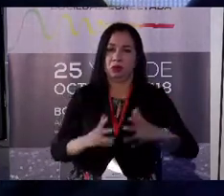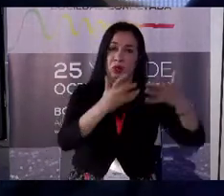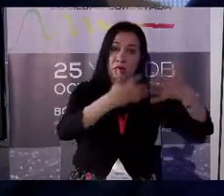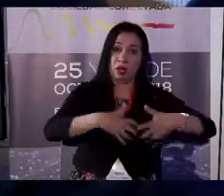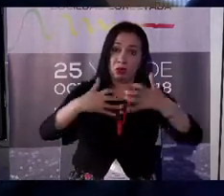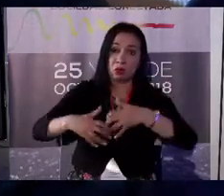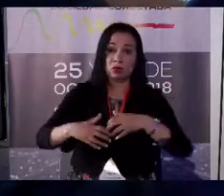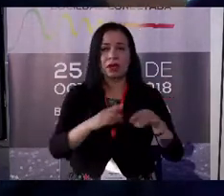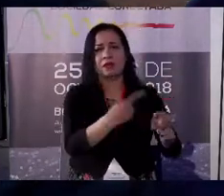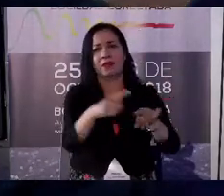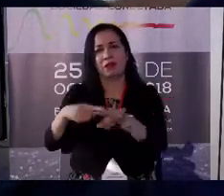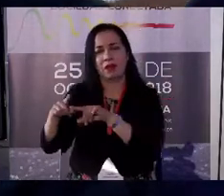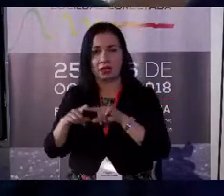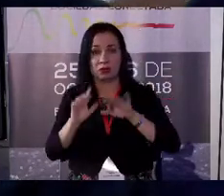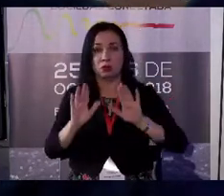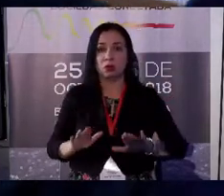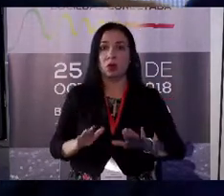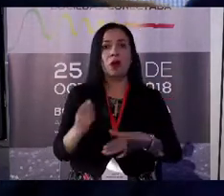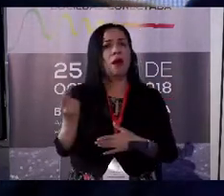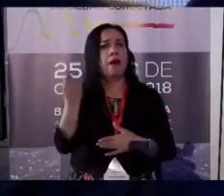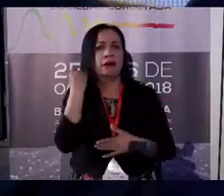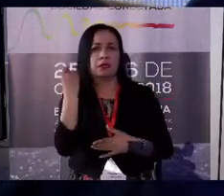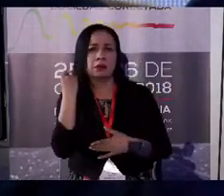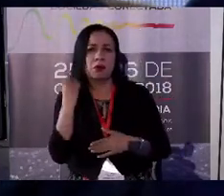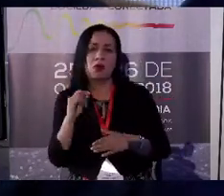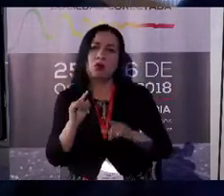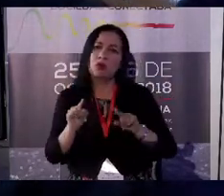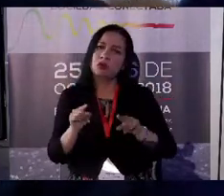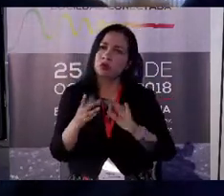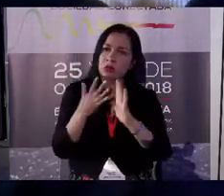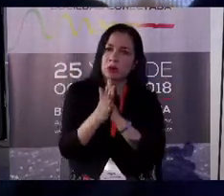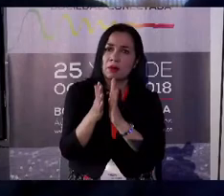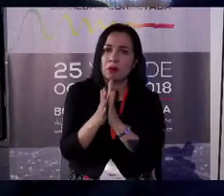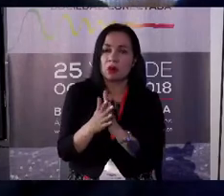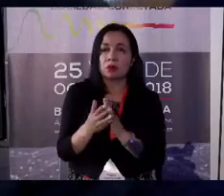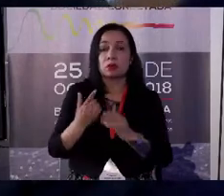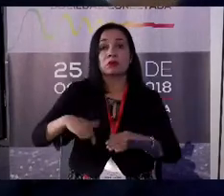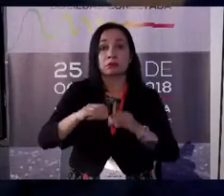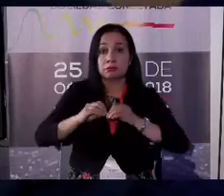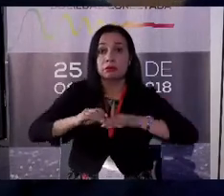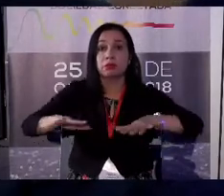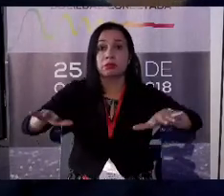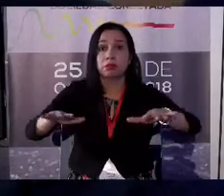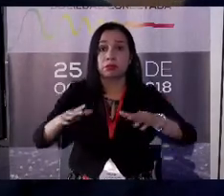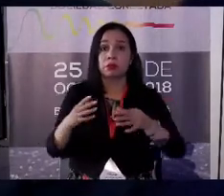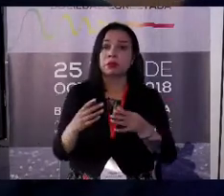industrias. En un reporte reciente que nosotros hemos lanzado,